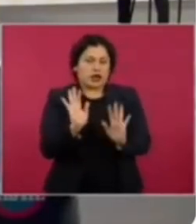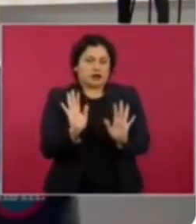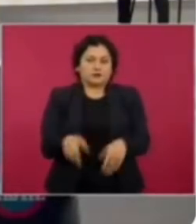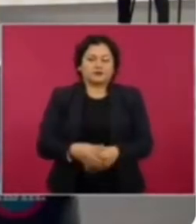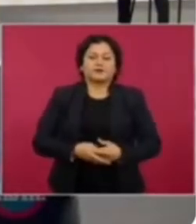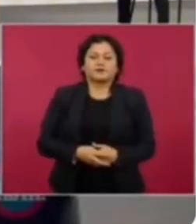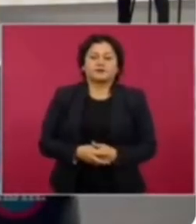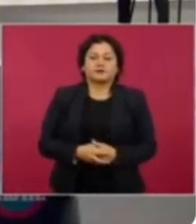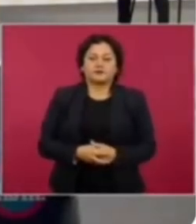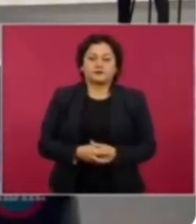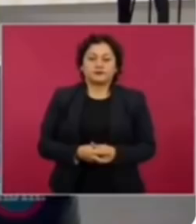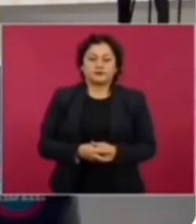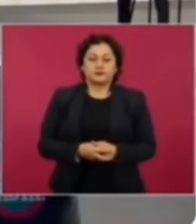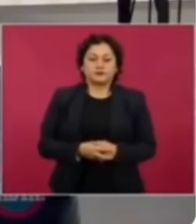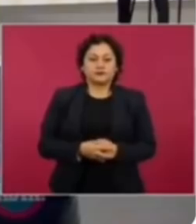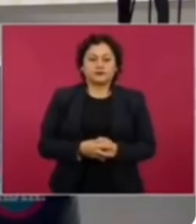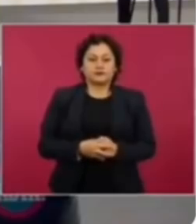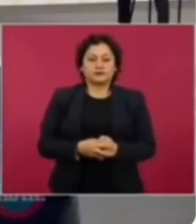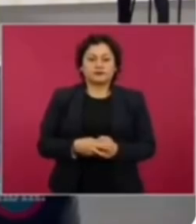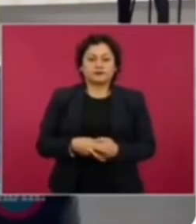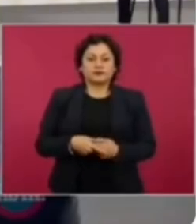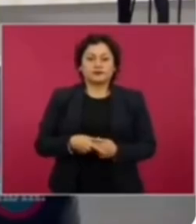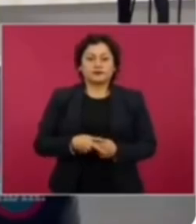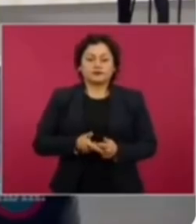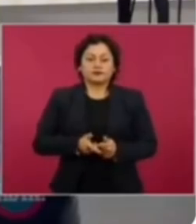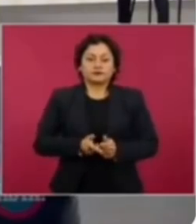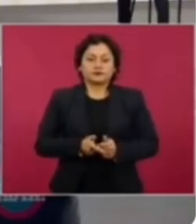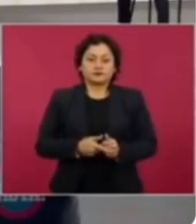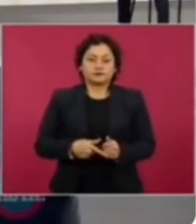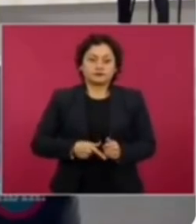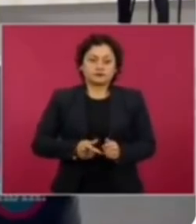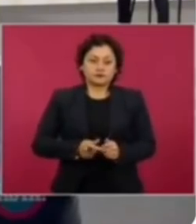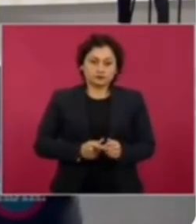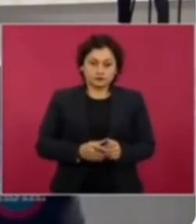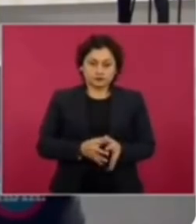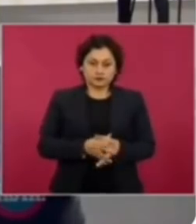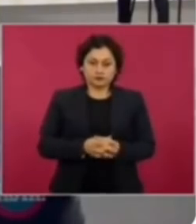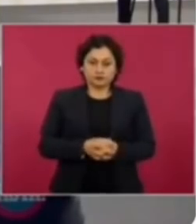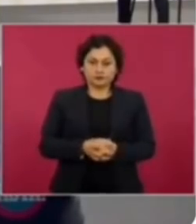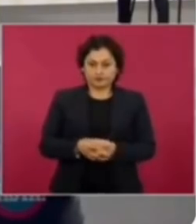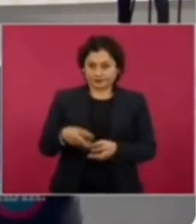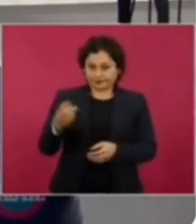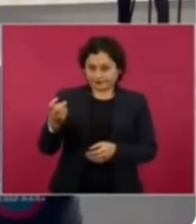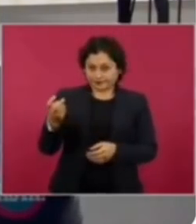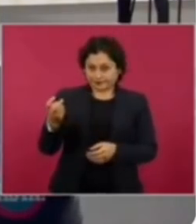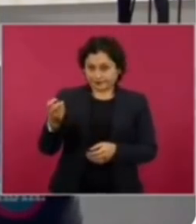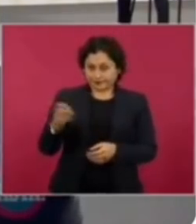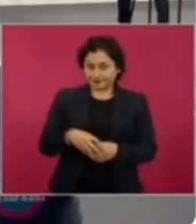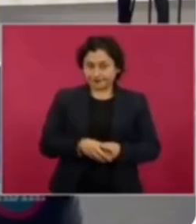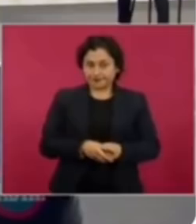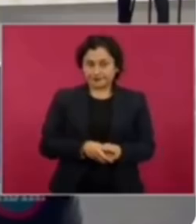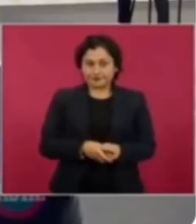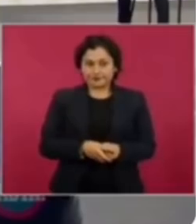exhibiendo este tuit donde sale a lavar, donde sale a lustrarle los zapatos a Felipe Calderón, diciendo que solamente